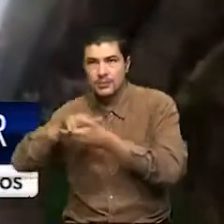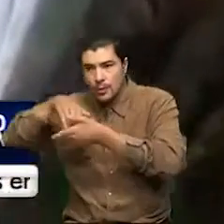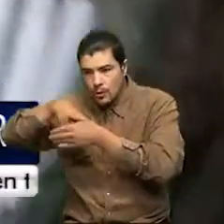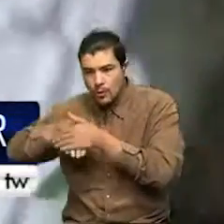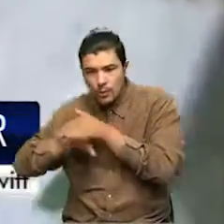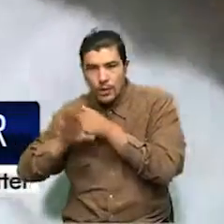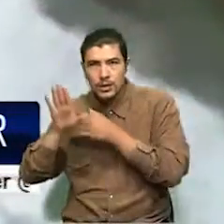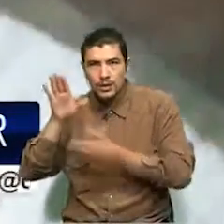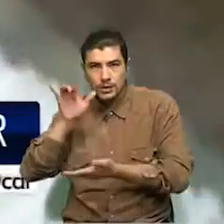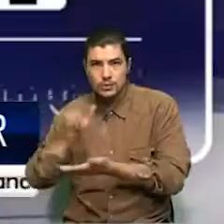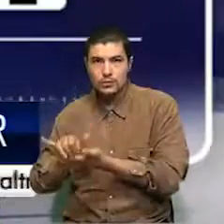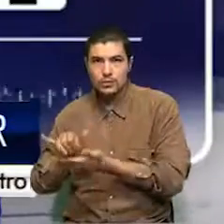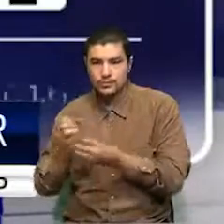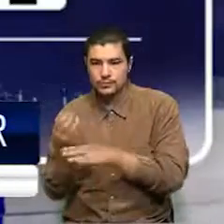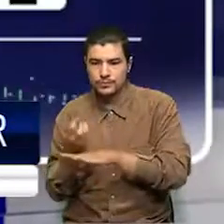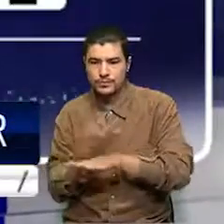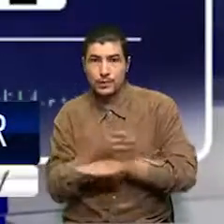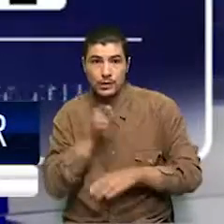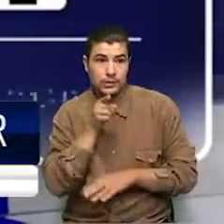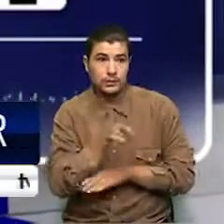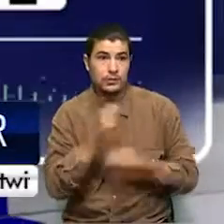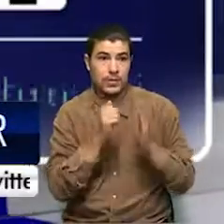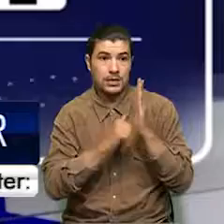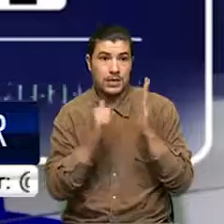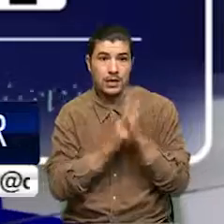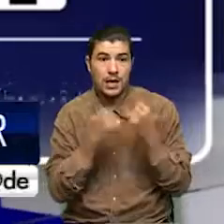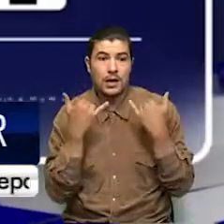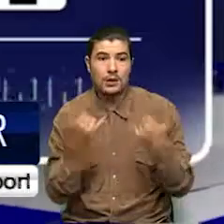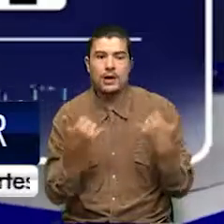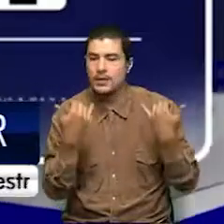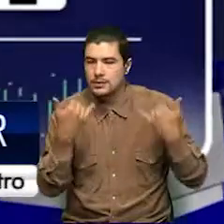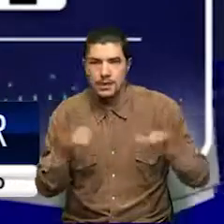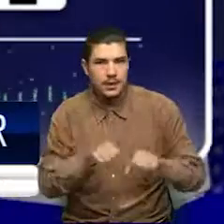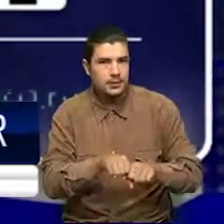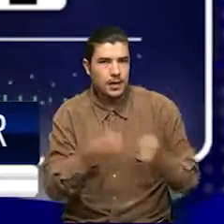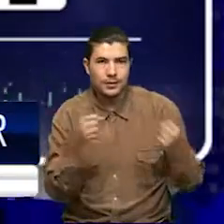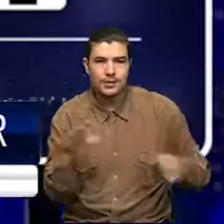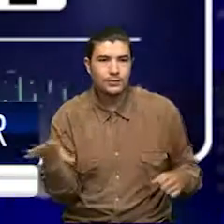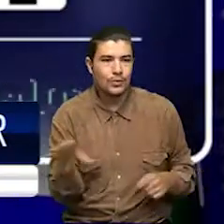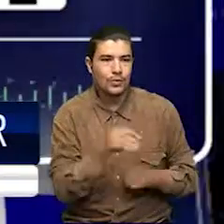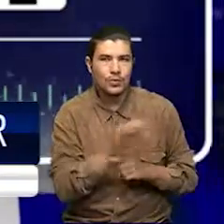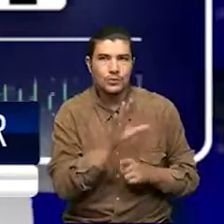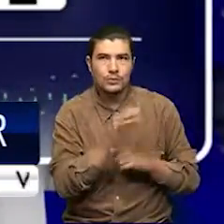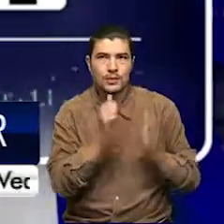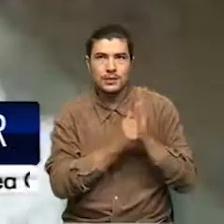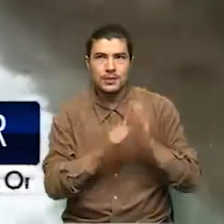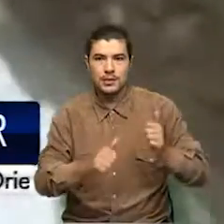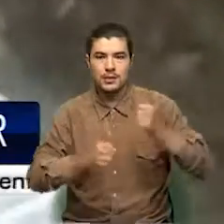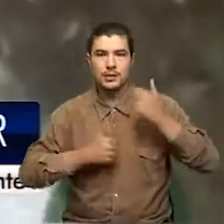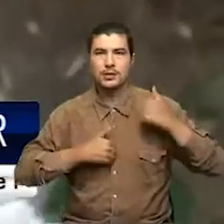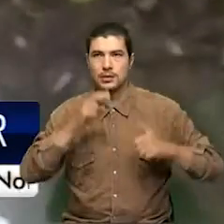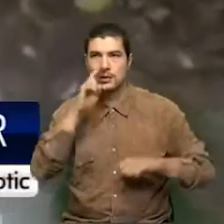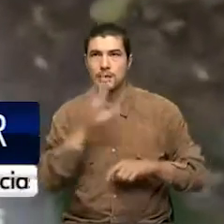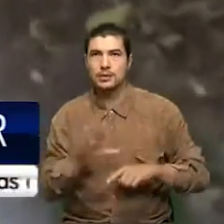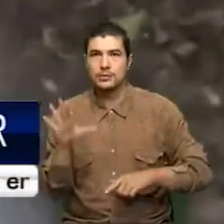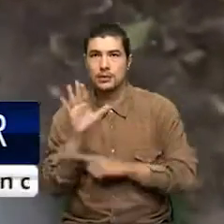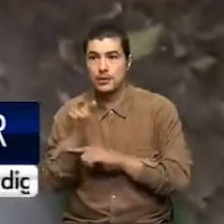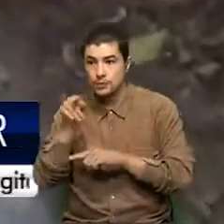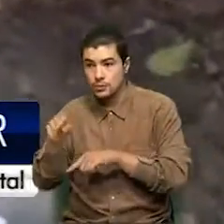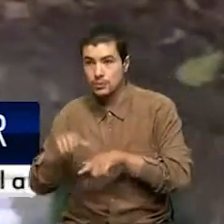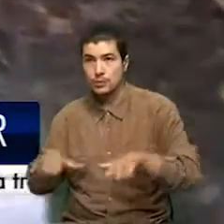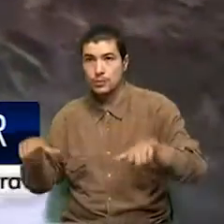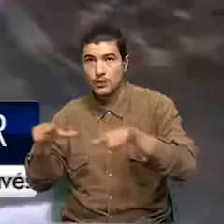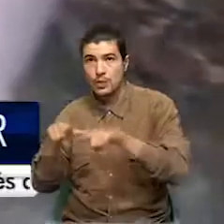maleza. Este material fue destruido por el personal capacitado por parte del Ejército Nacional. En el lugar